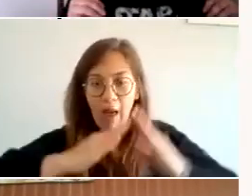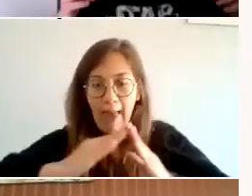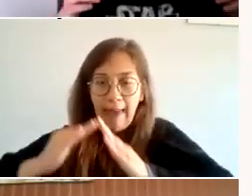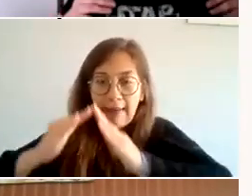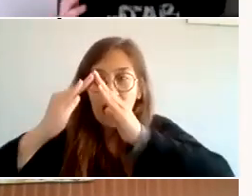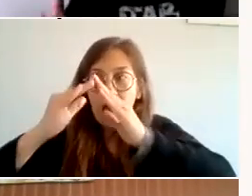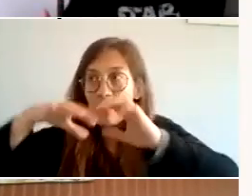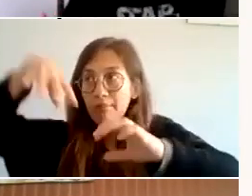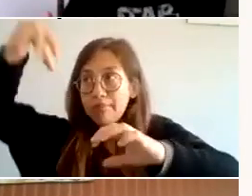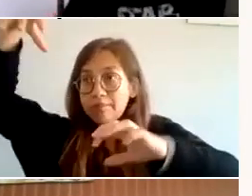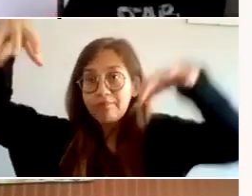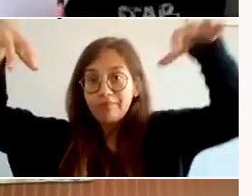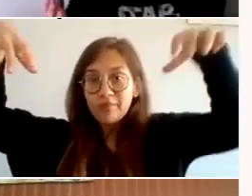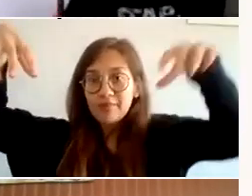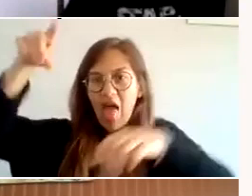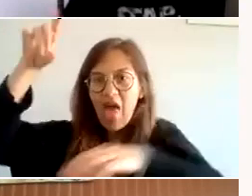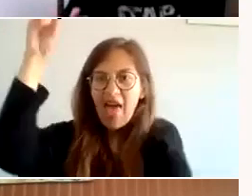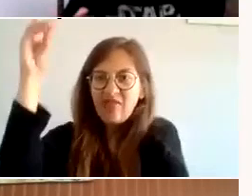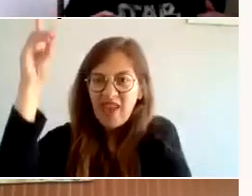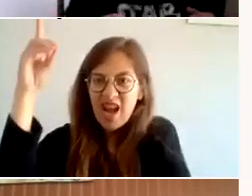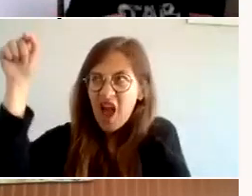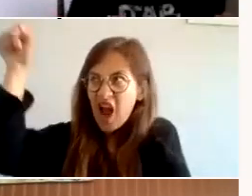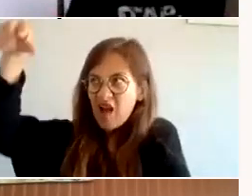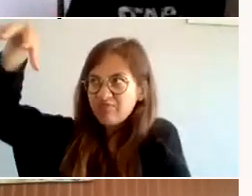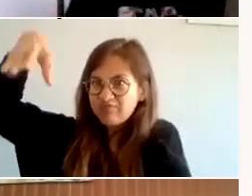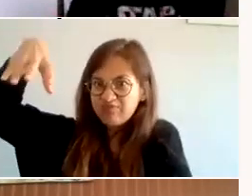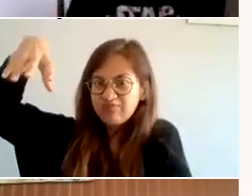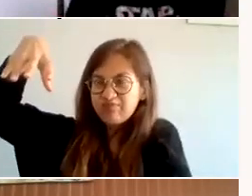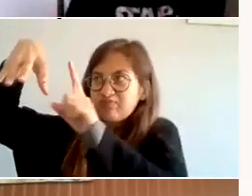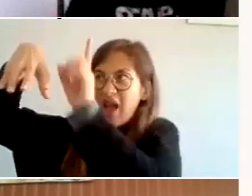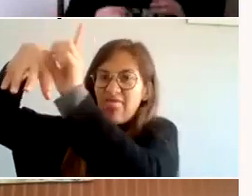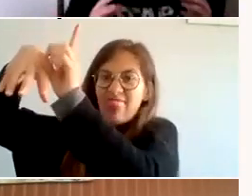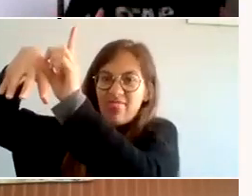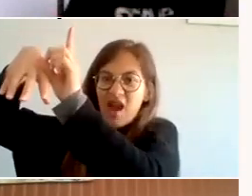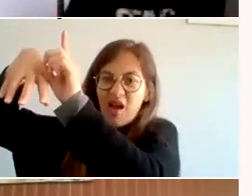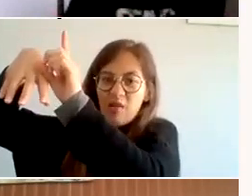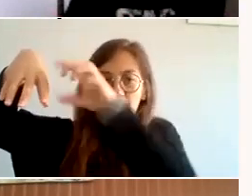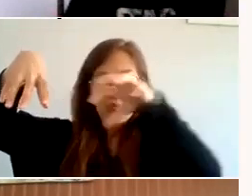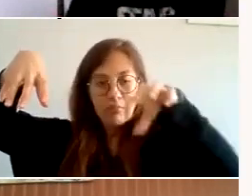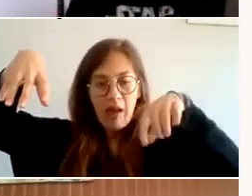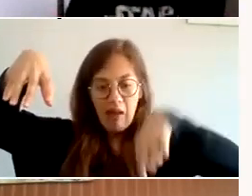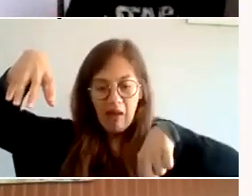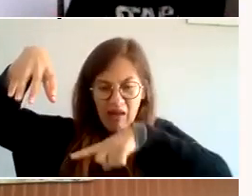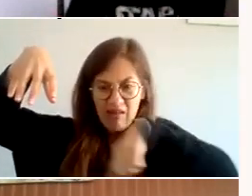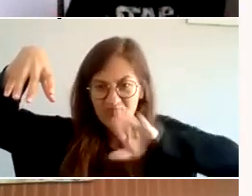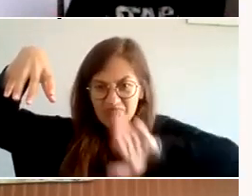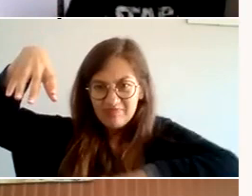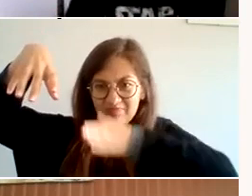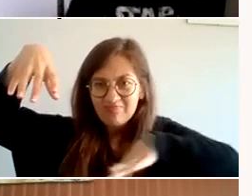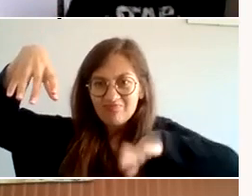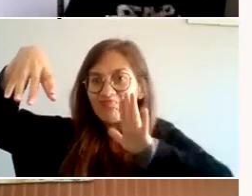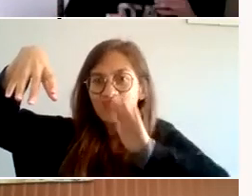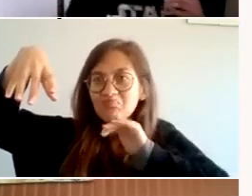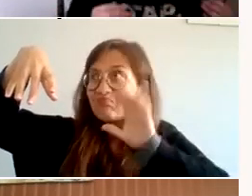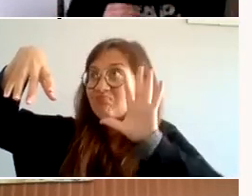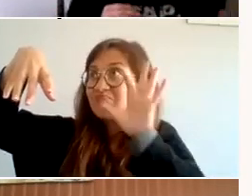cerro, por la misma forma territorial, que causa que no hayan señal. Y eso ya es un problema que es difícil de poder